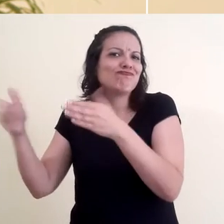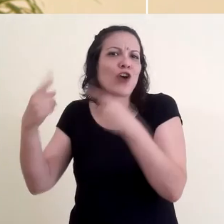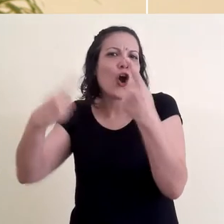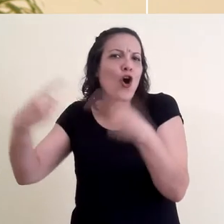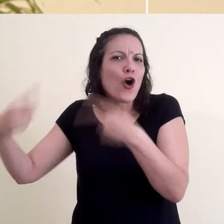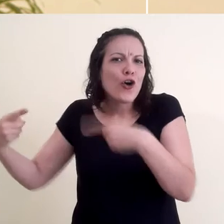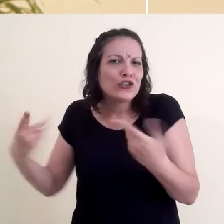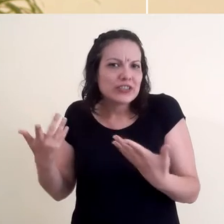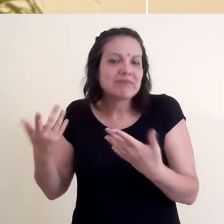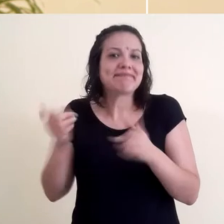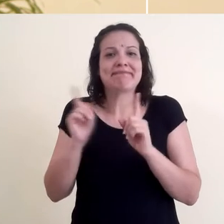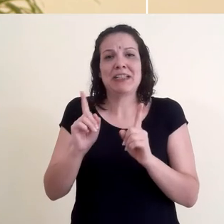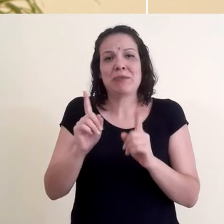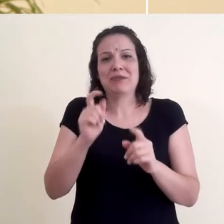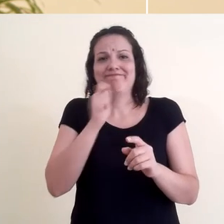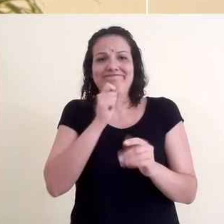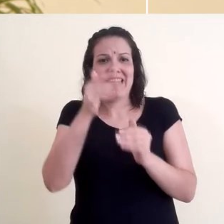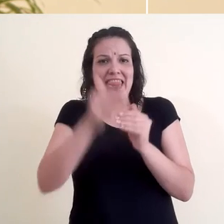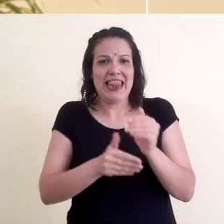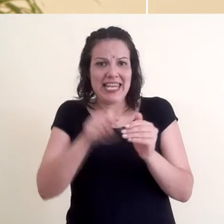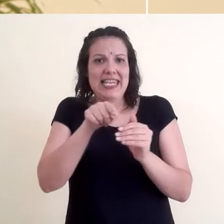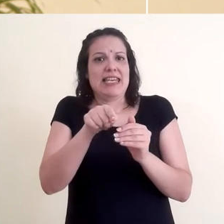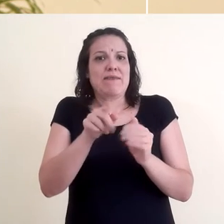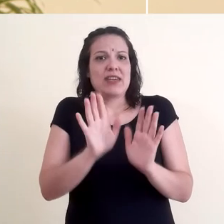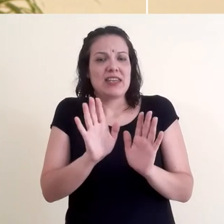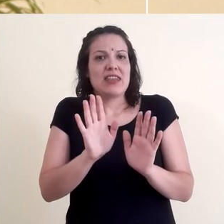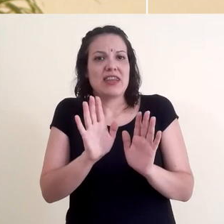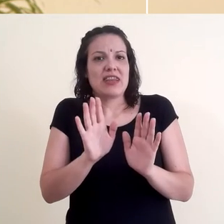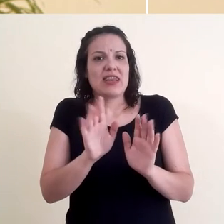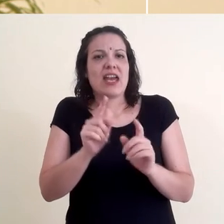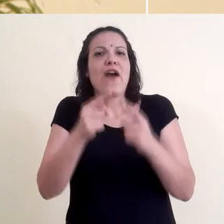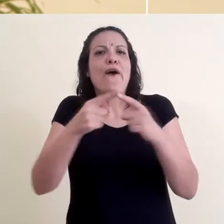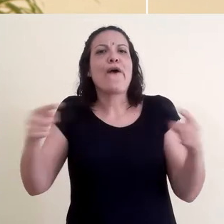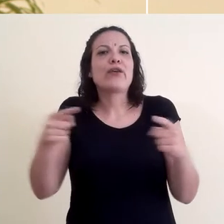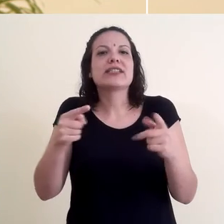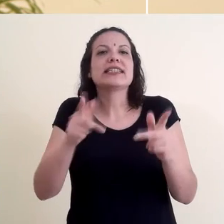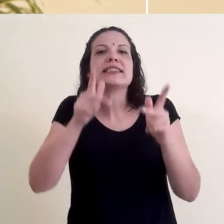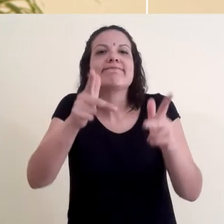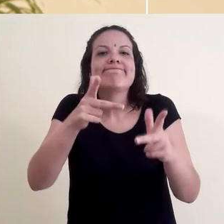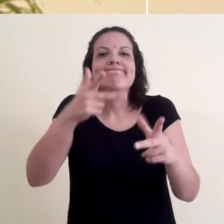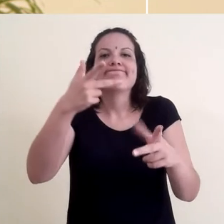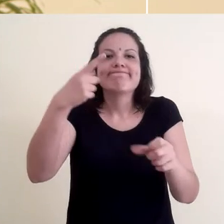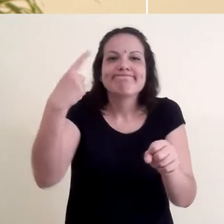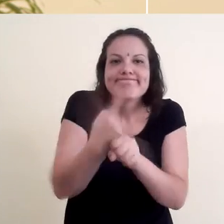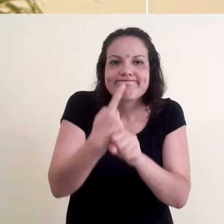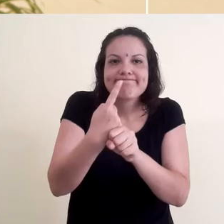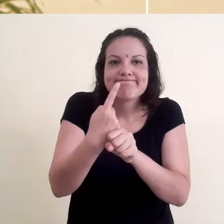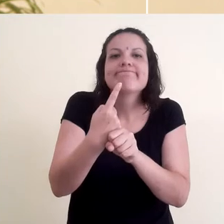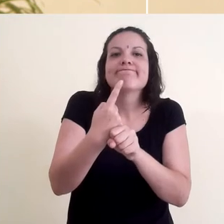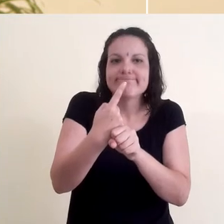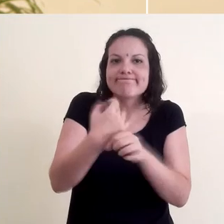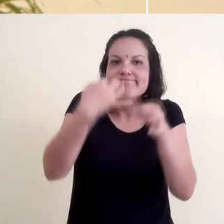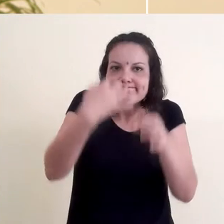como los límites. Los límites son una imposibilidad, es un límite en realidad, y los límites son